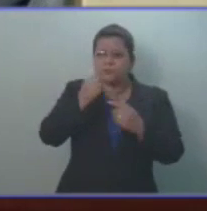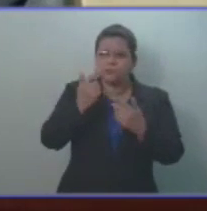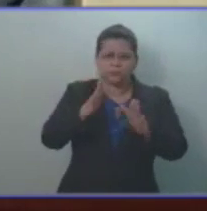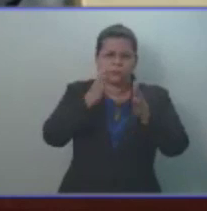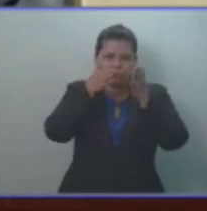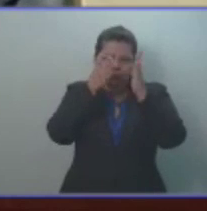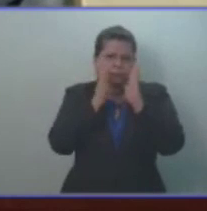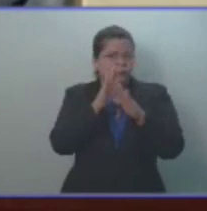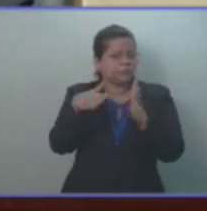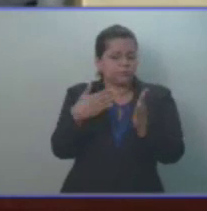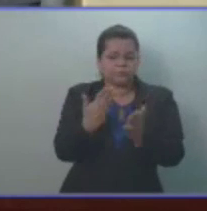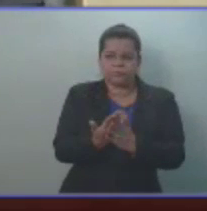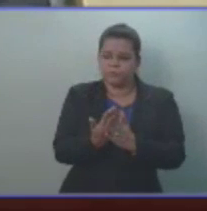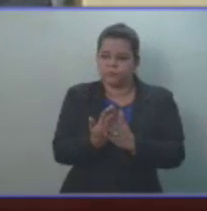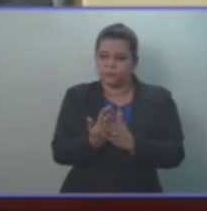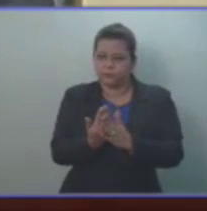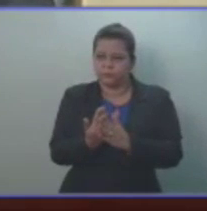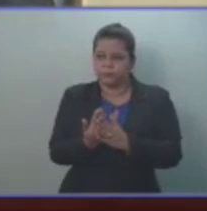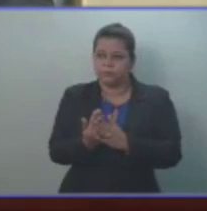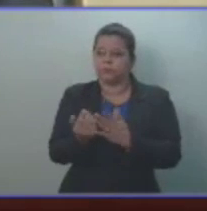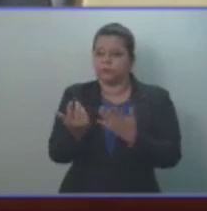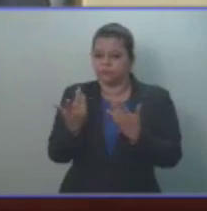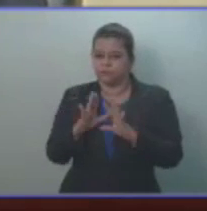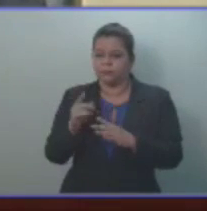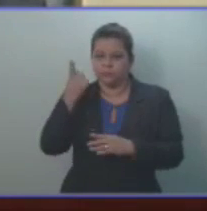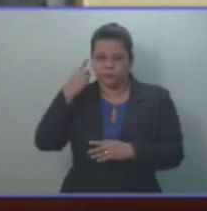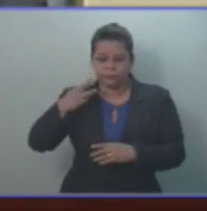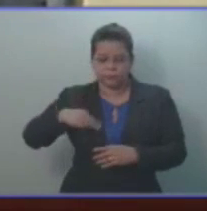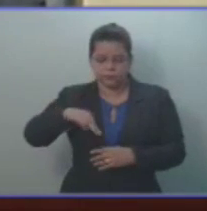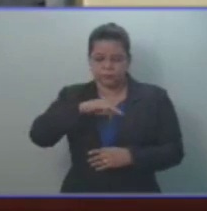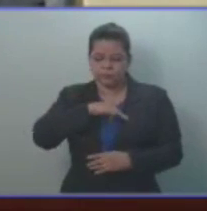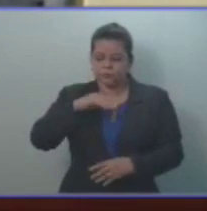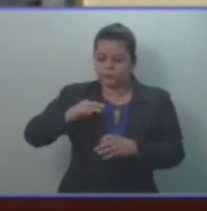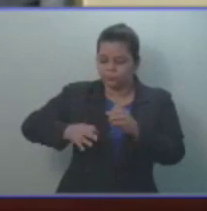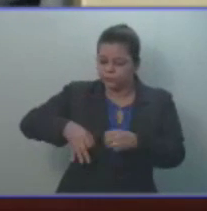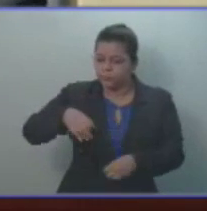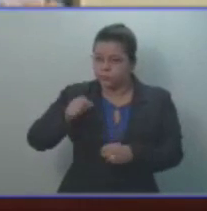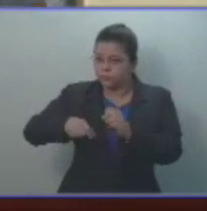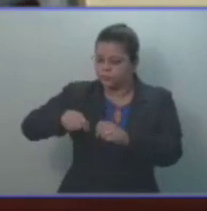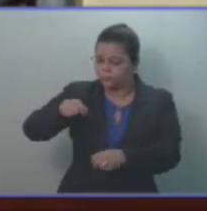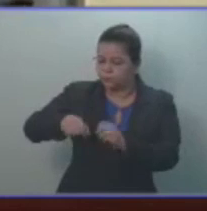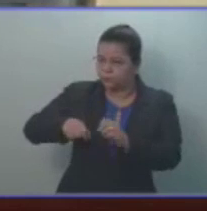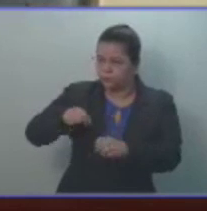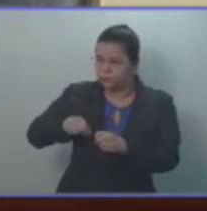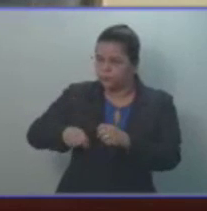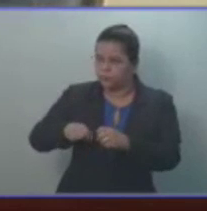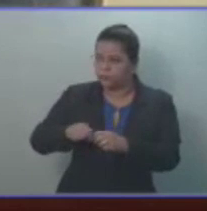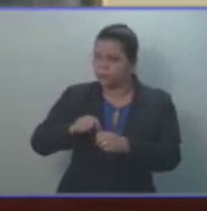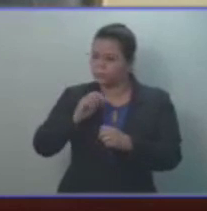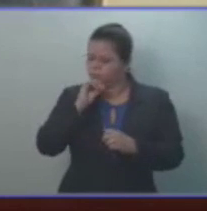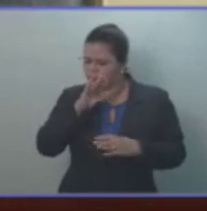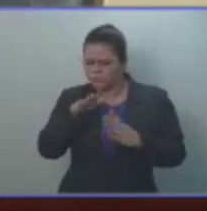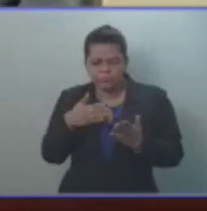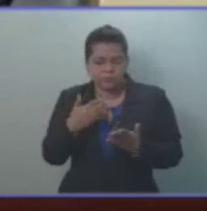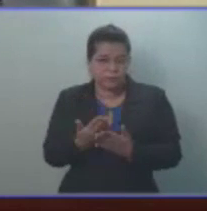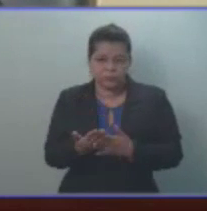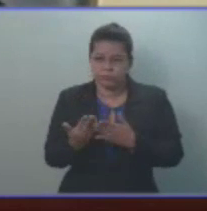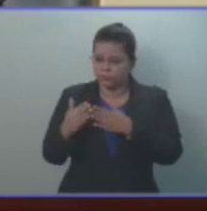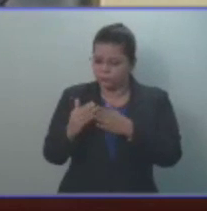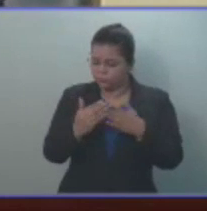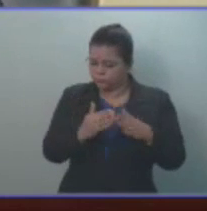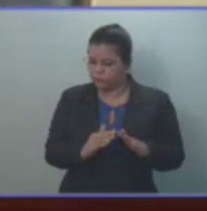que expresa tanto el señor presidente como el señor ministro de Agricultura y Ganadería, y dicen todo lo contrario, que